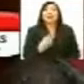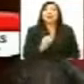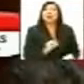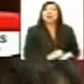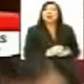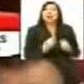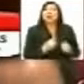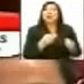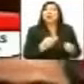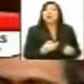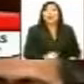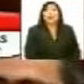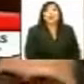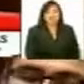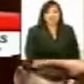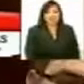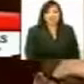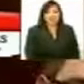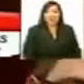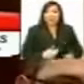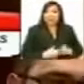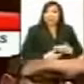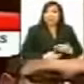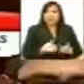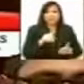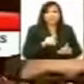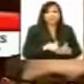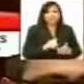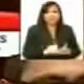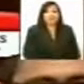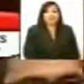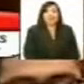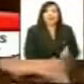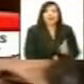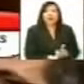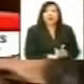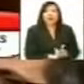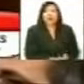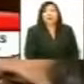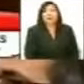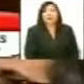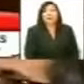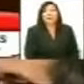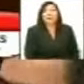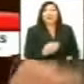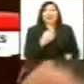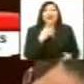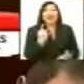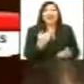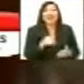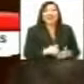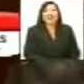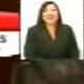más, porque justo estamos en los procesos de elección de un nuevo o nueva fiscal general.